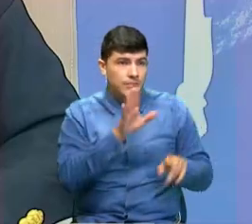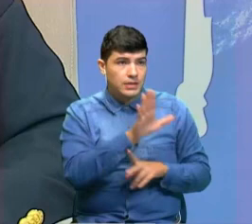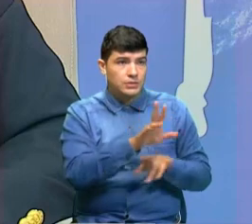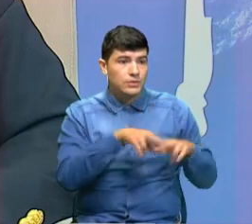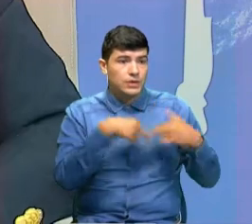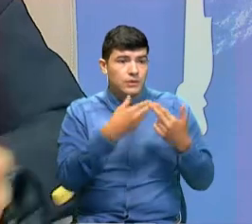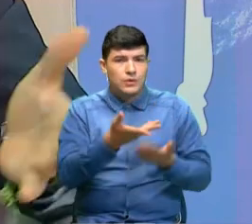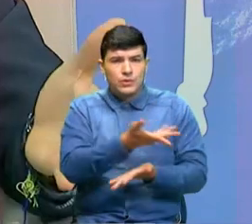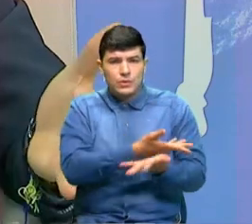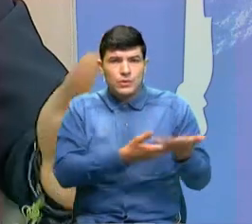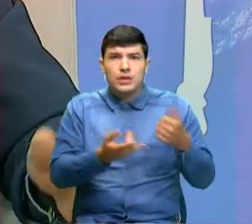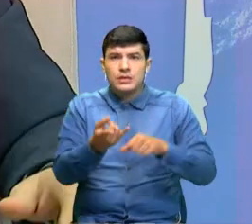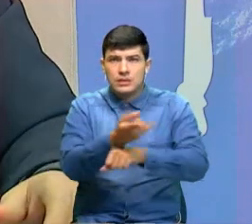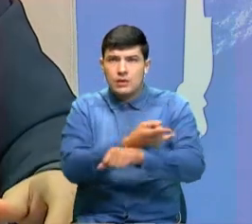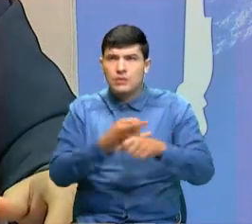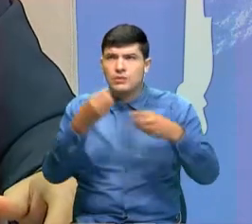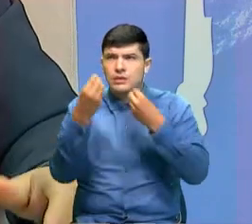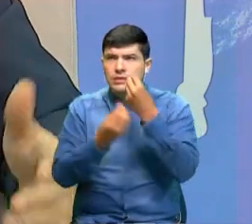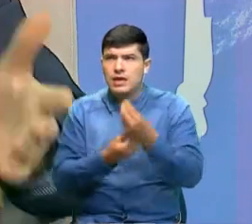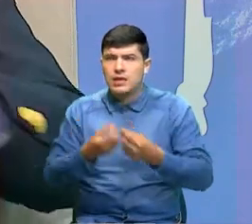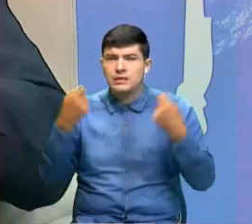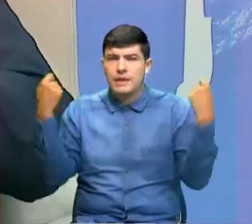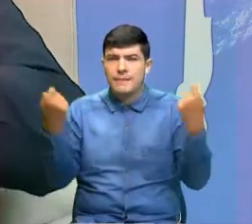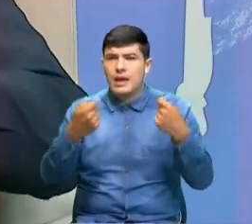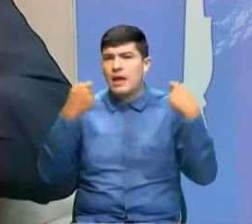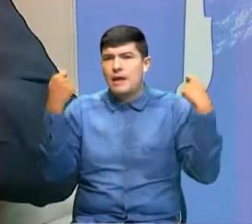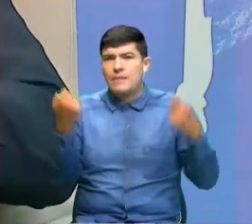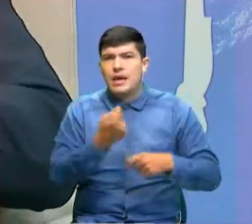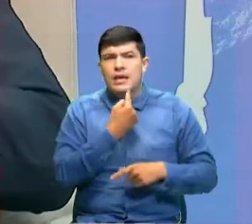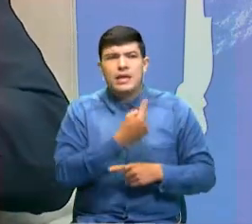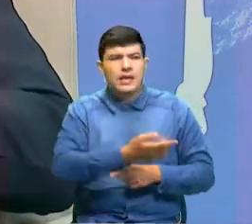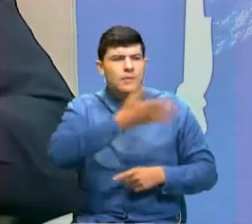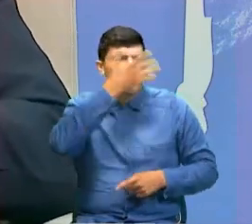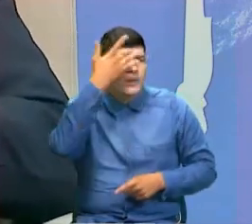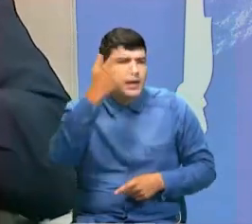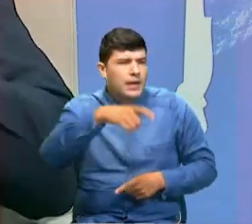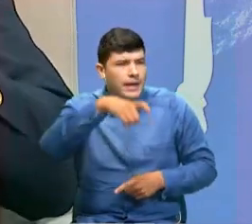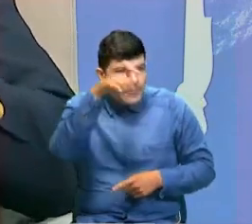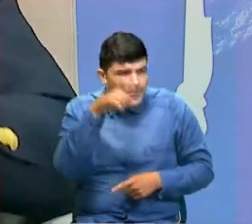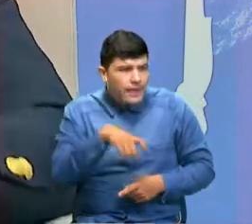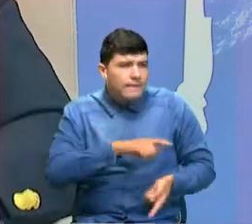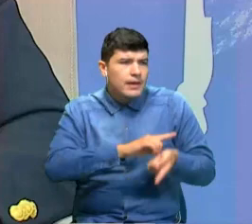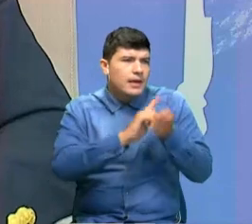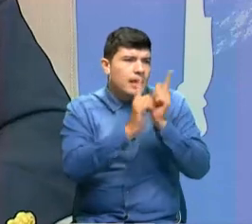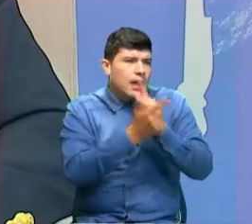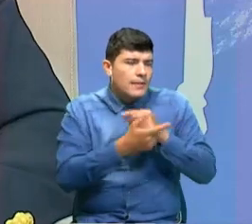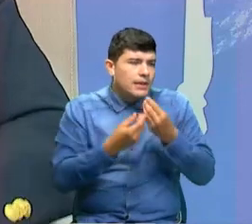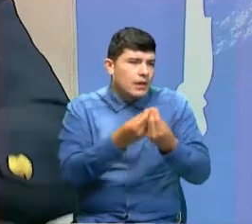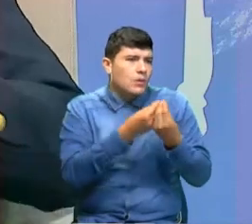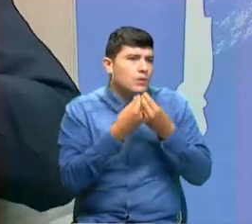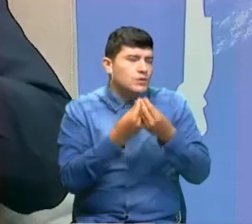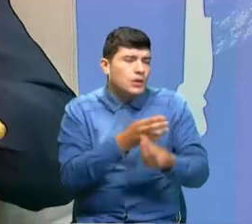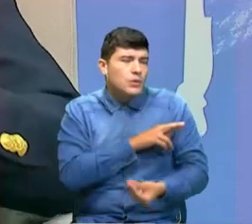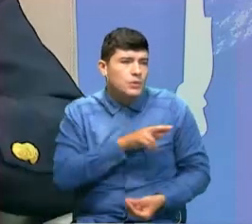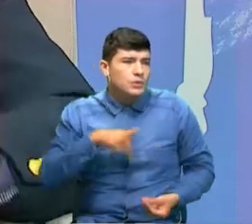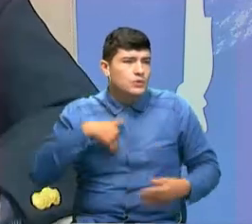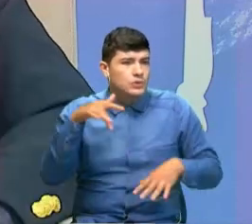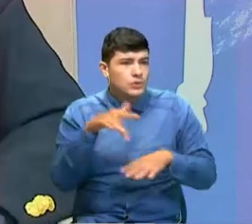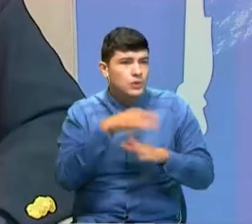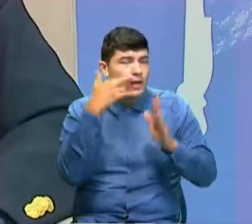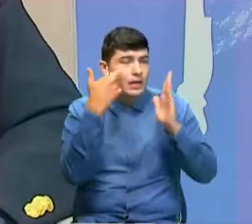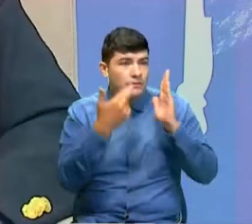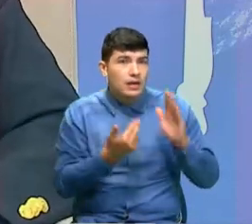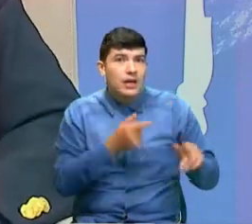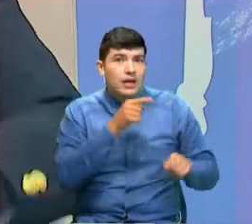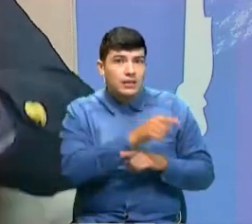se utilicen y se haga campaña como se hace de pronto y diga, vea, ¿por qué hay que cambiar de consejo? Mire, tenemos que revisar, eso hay que hacer. Lo que